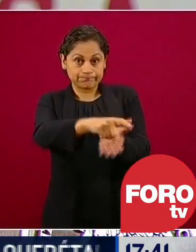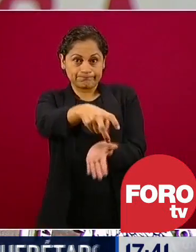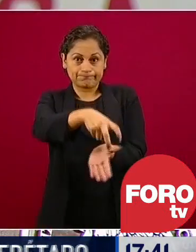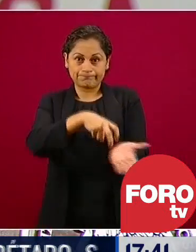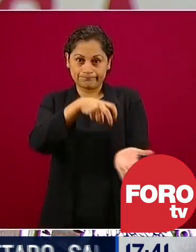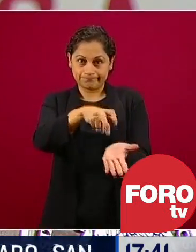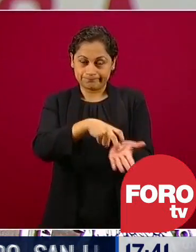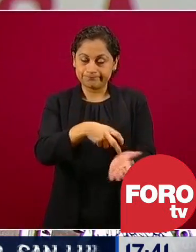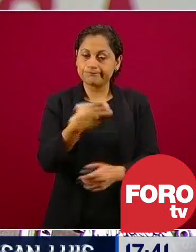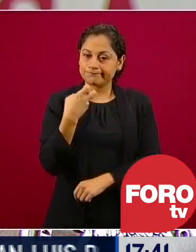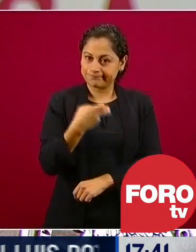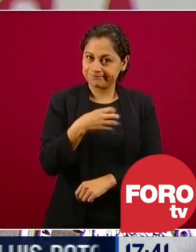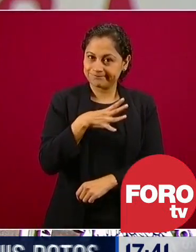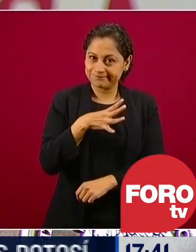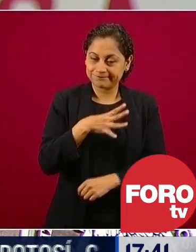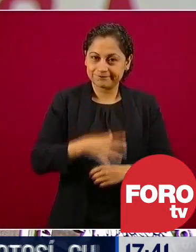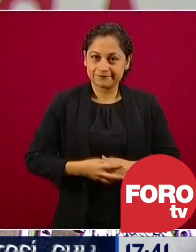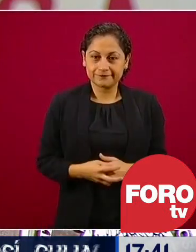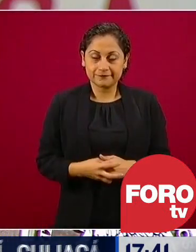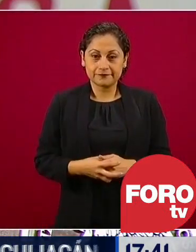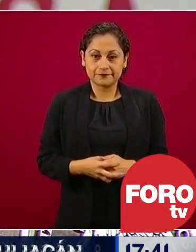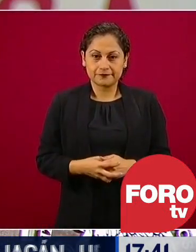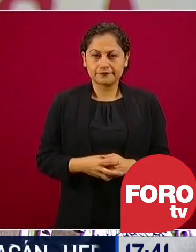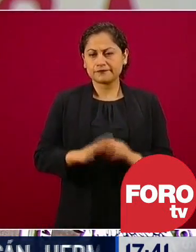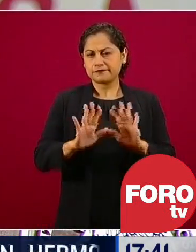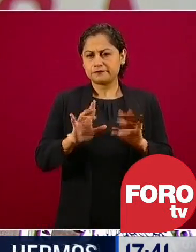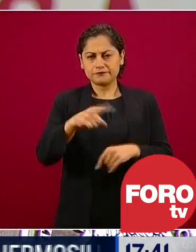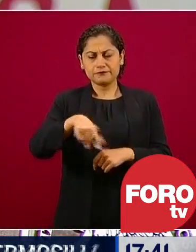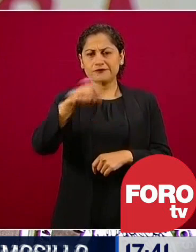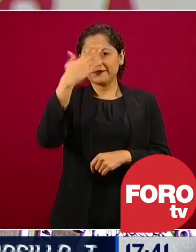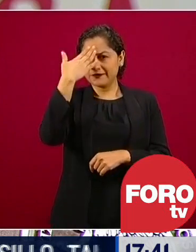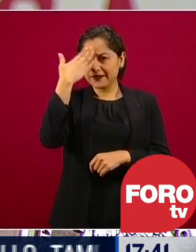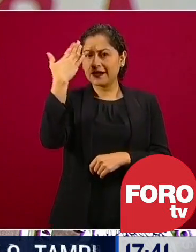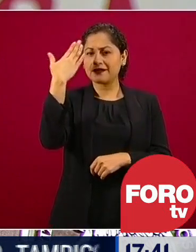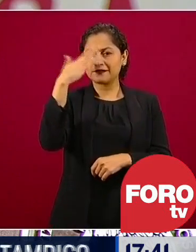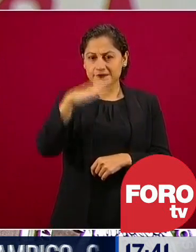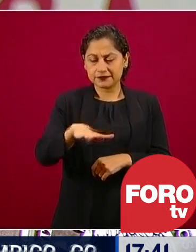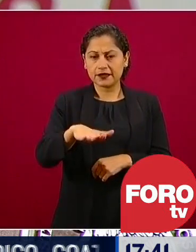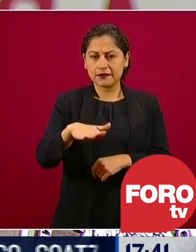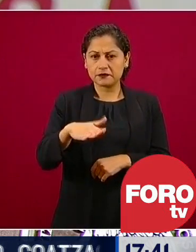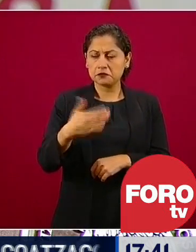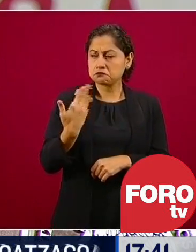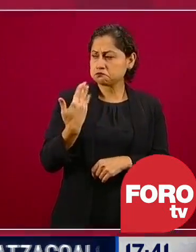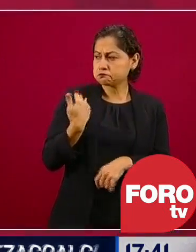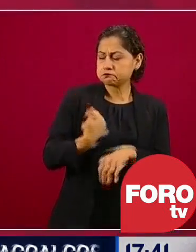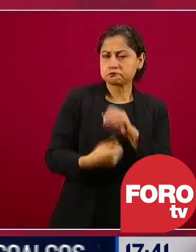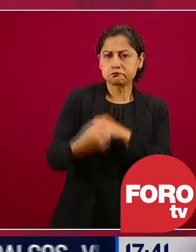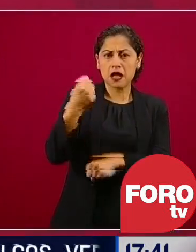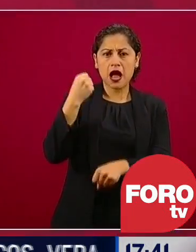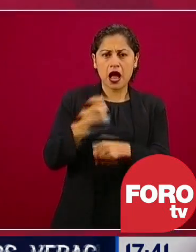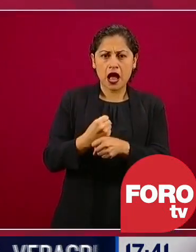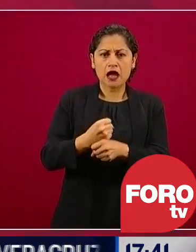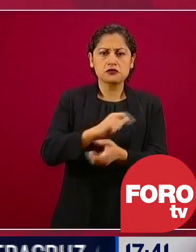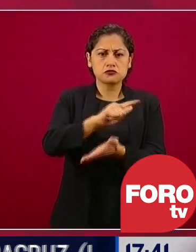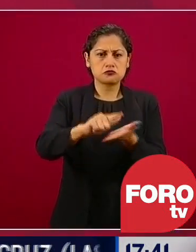Ustedes saben que se llevó a cabo hace algunos años una